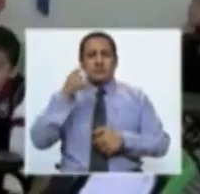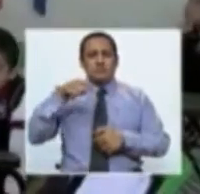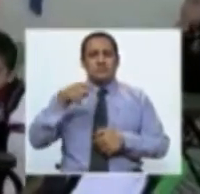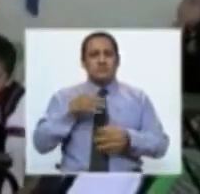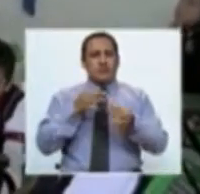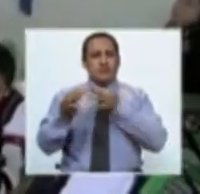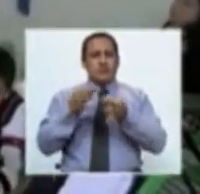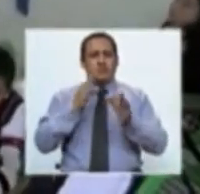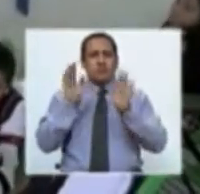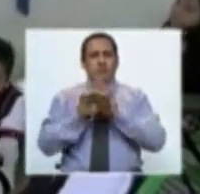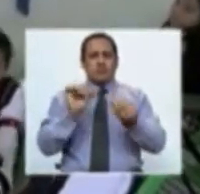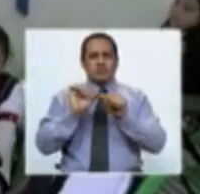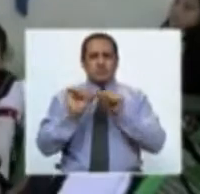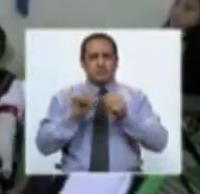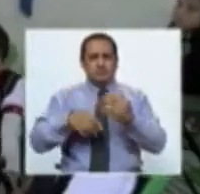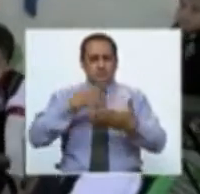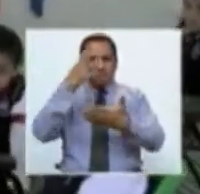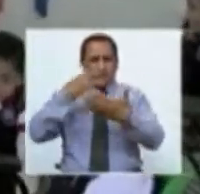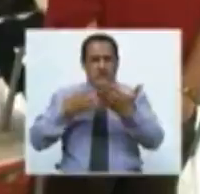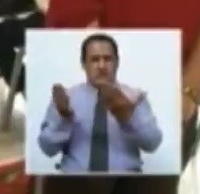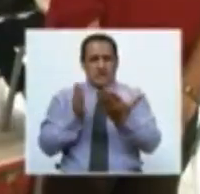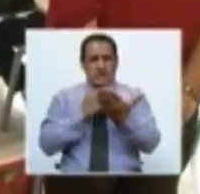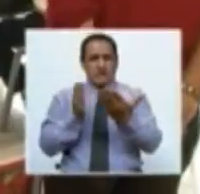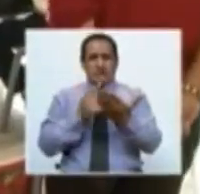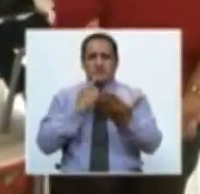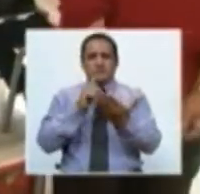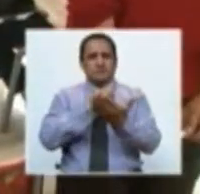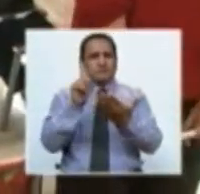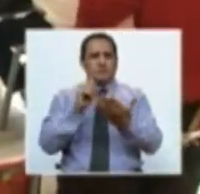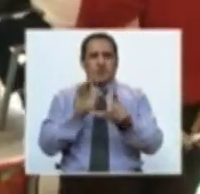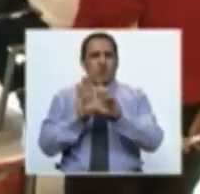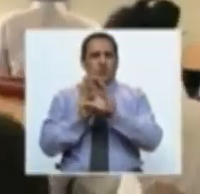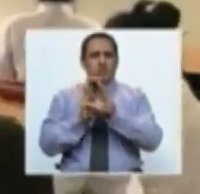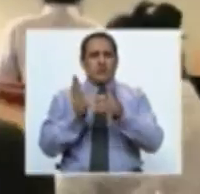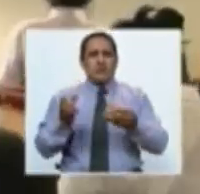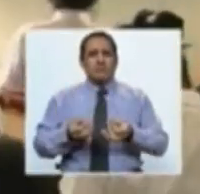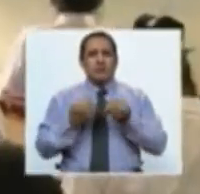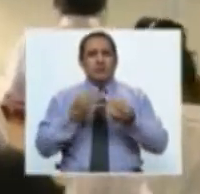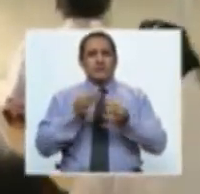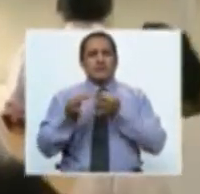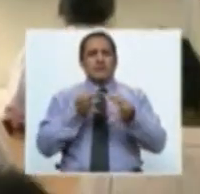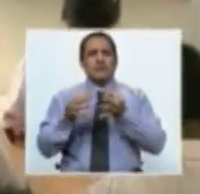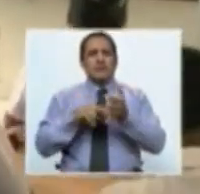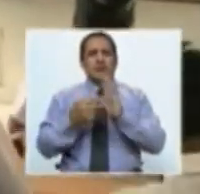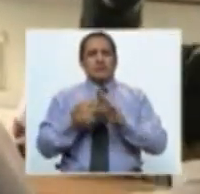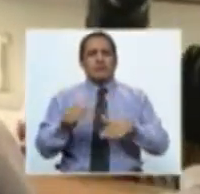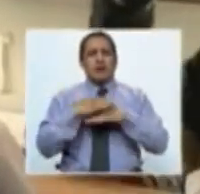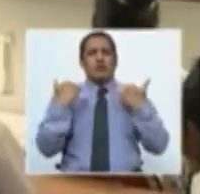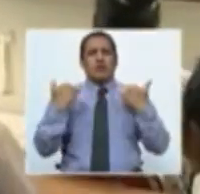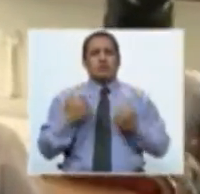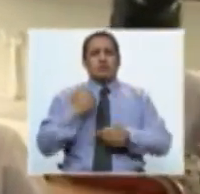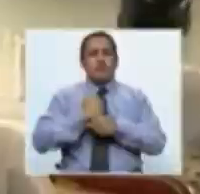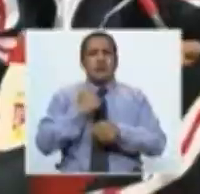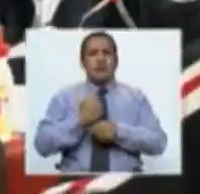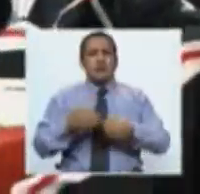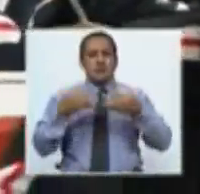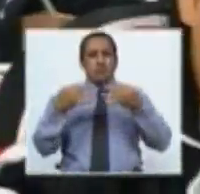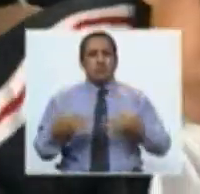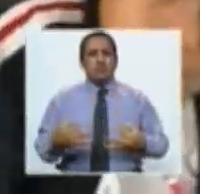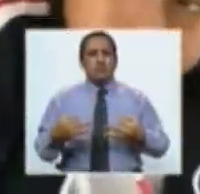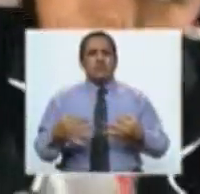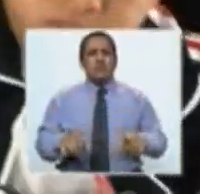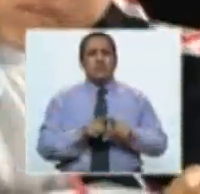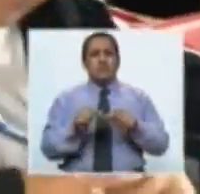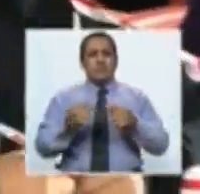sin embargo, afirman que el artículo bajo análisis es inconstitucional, pues afecta su derecho a la estabilidad